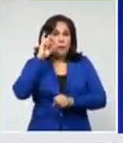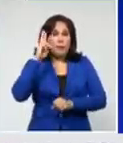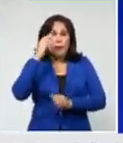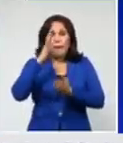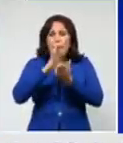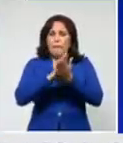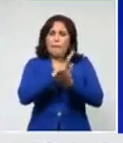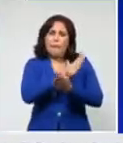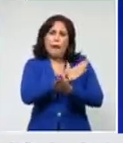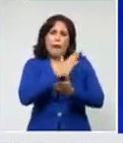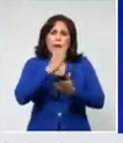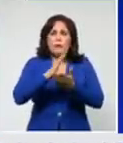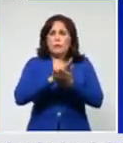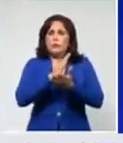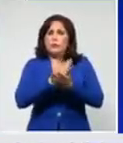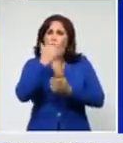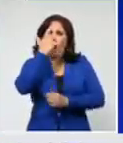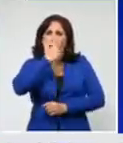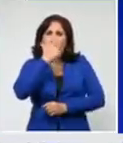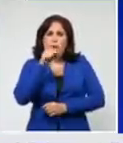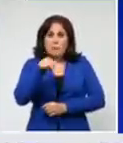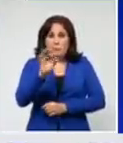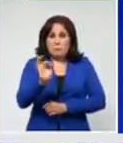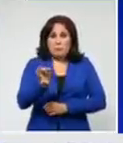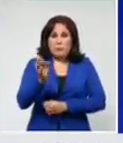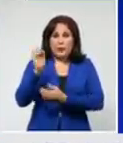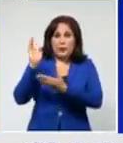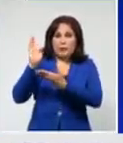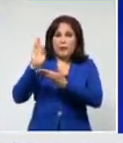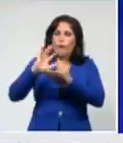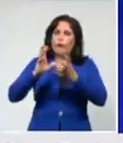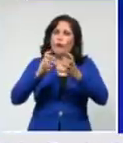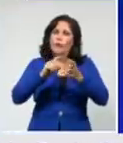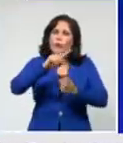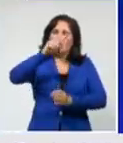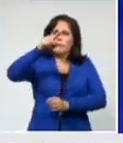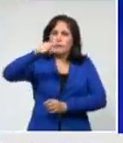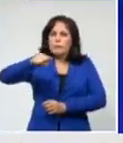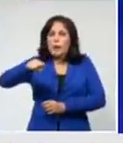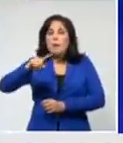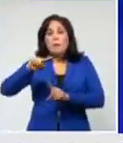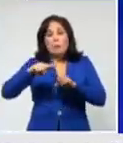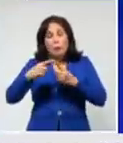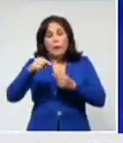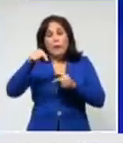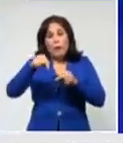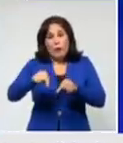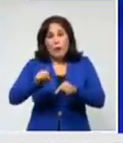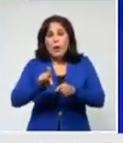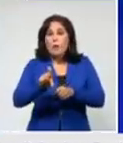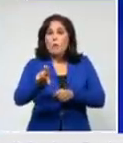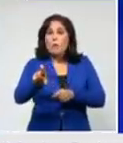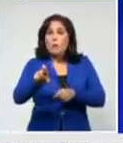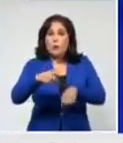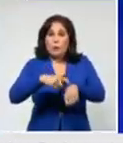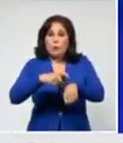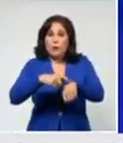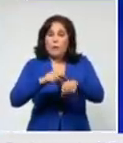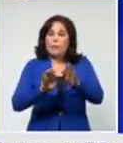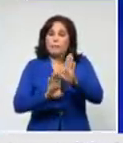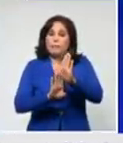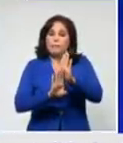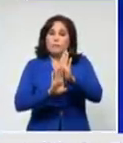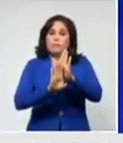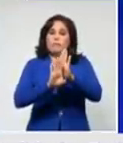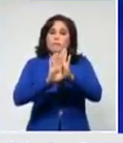bueno, tuvimos allá un pico que lamentablemente ya en el último periodo ha